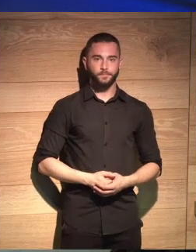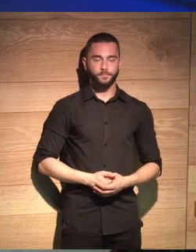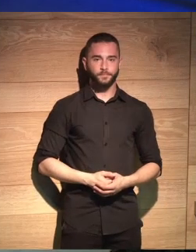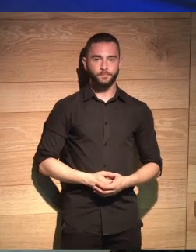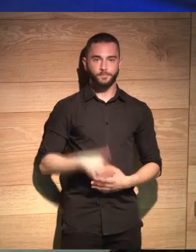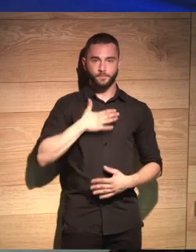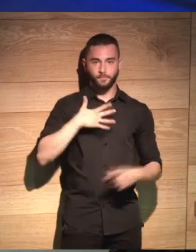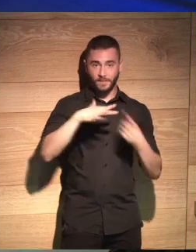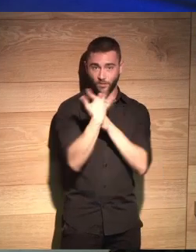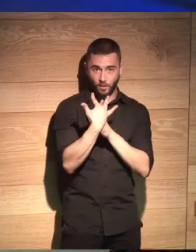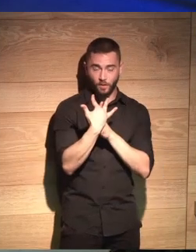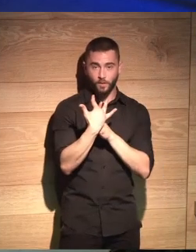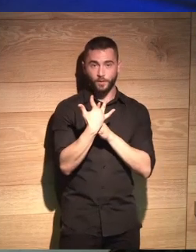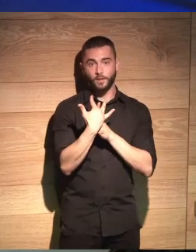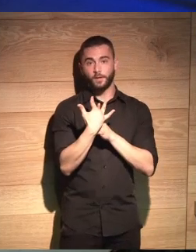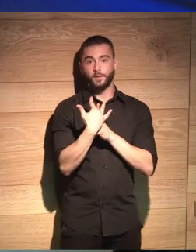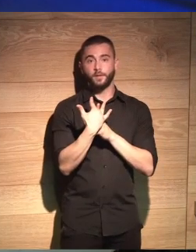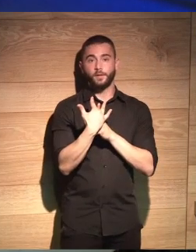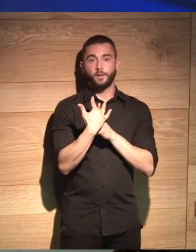En mi caso me parece que